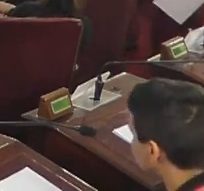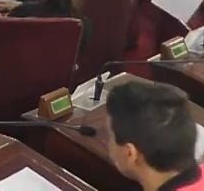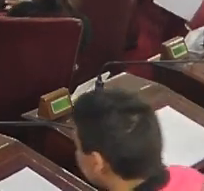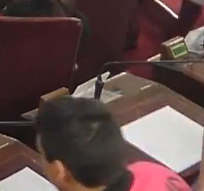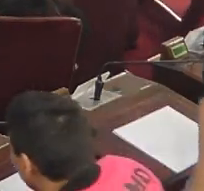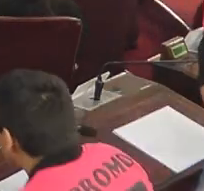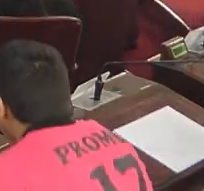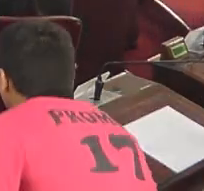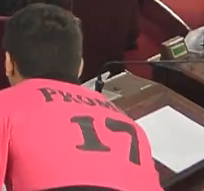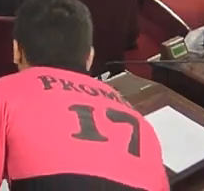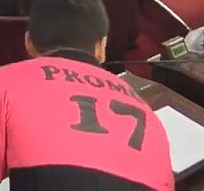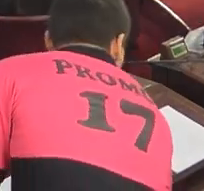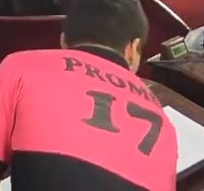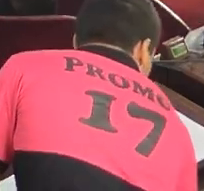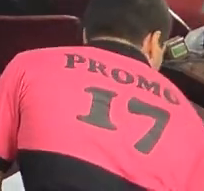No, ya no hay más.